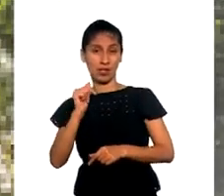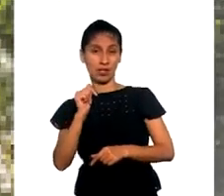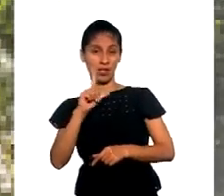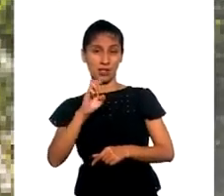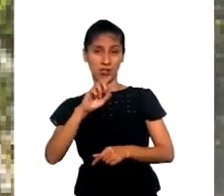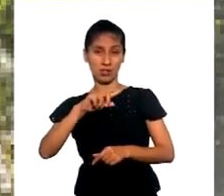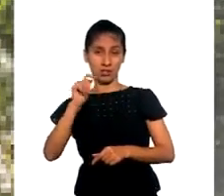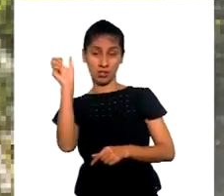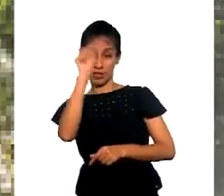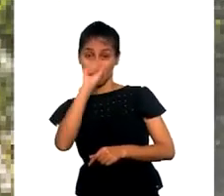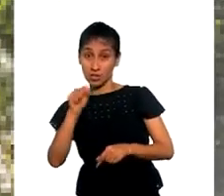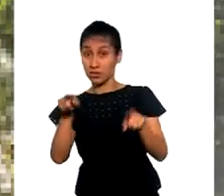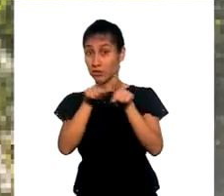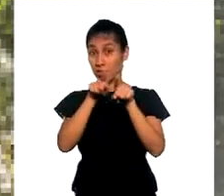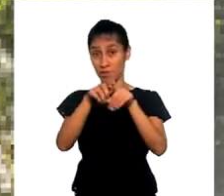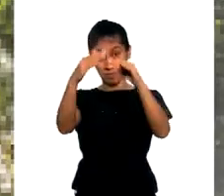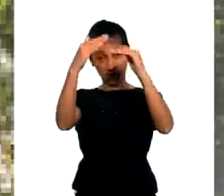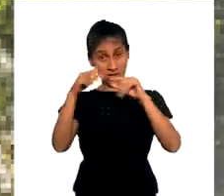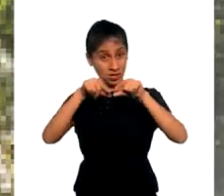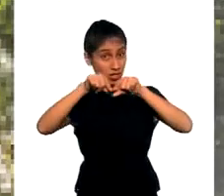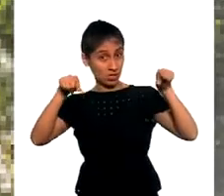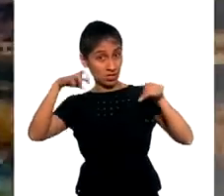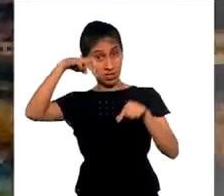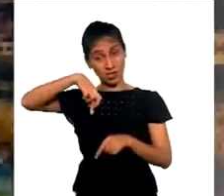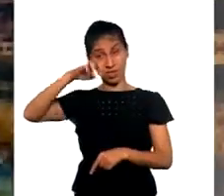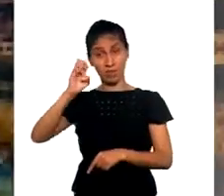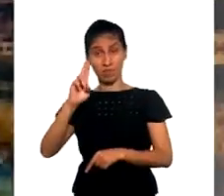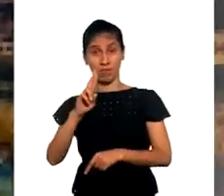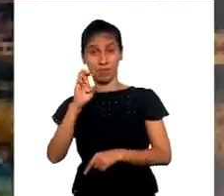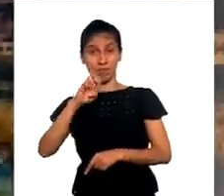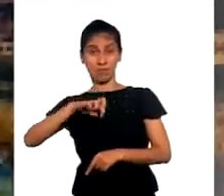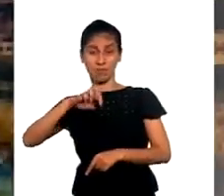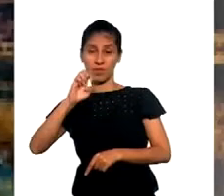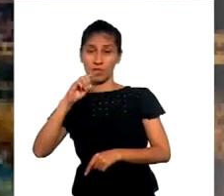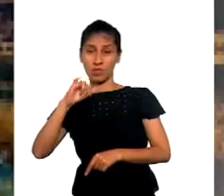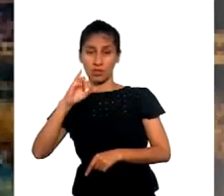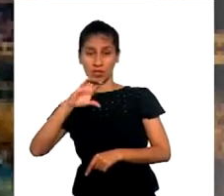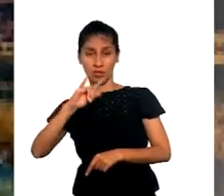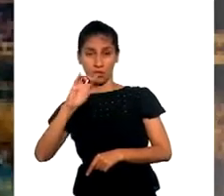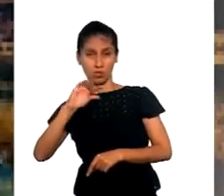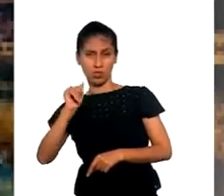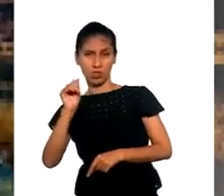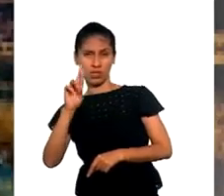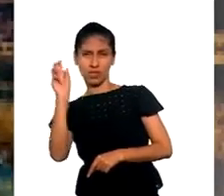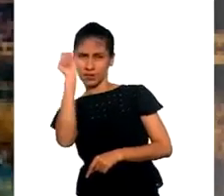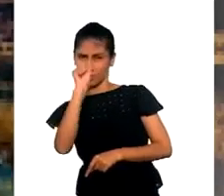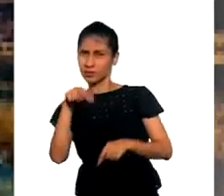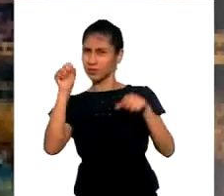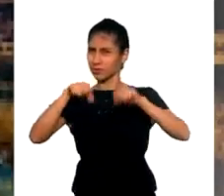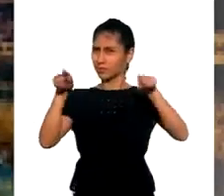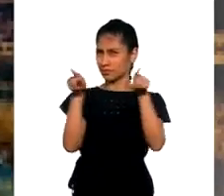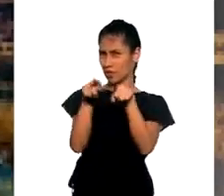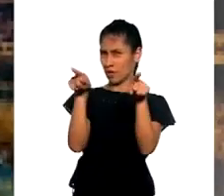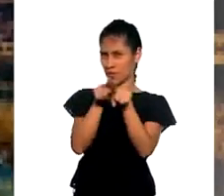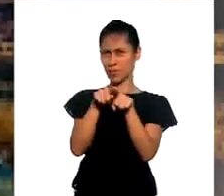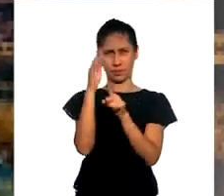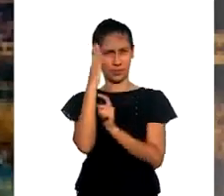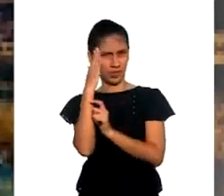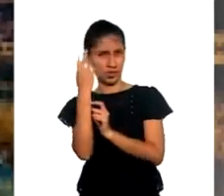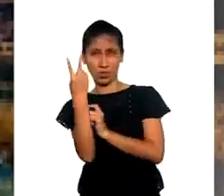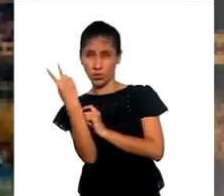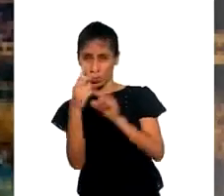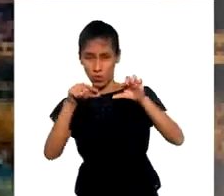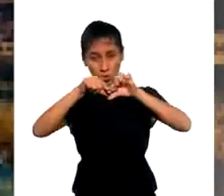líneas perpendiculares y también ya sé que cuando dos